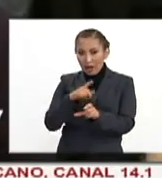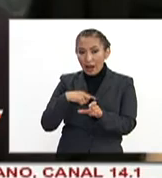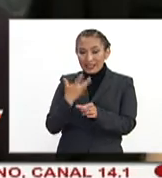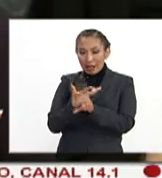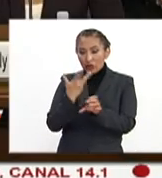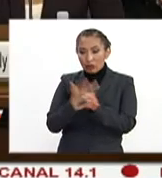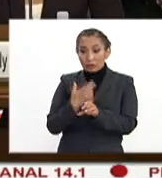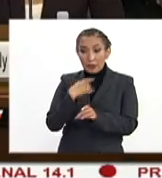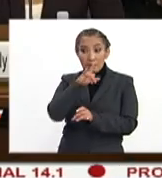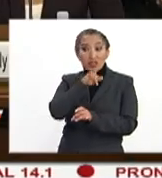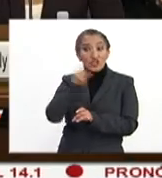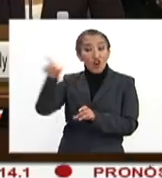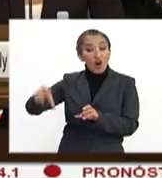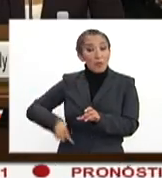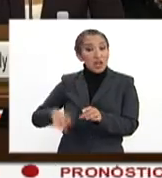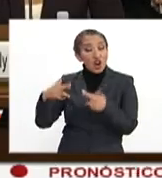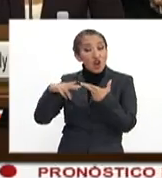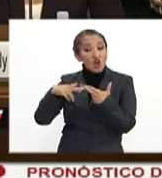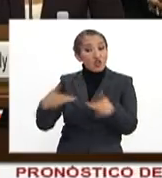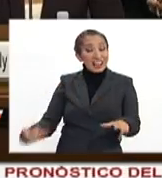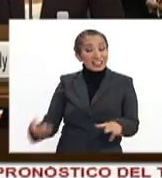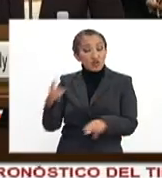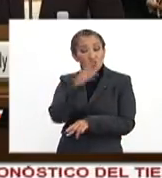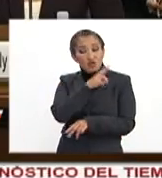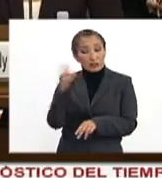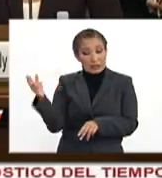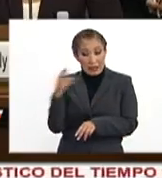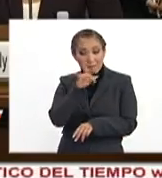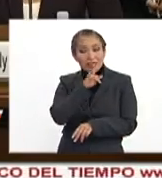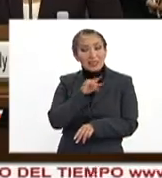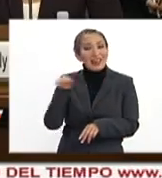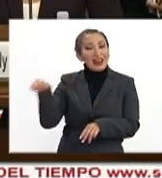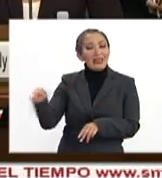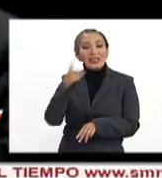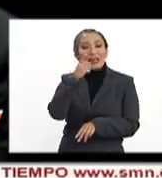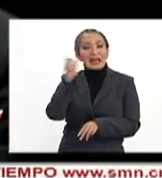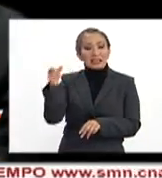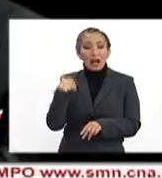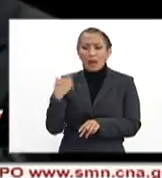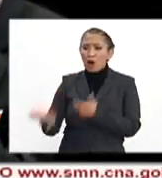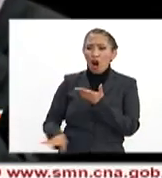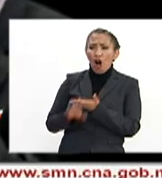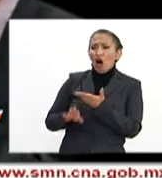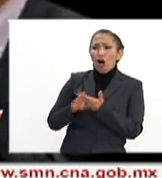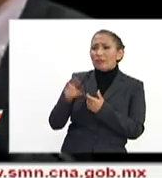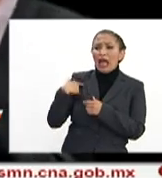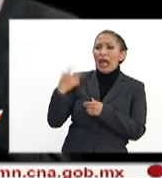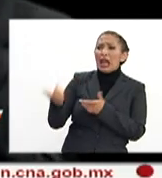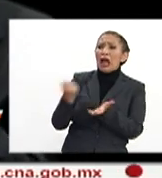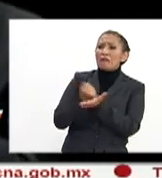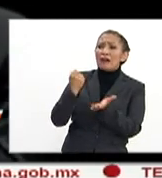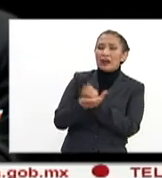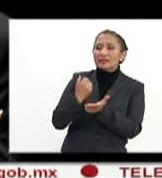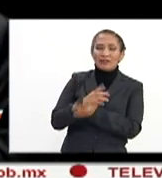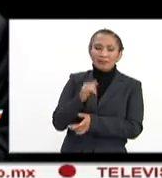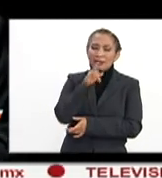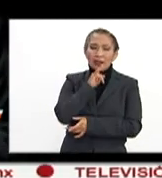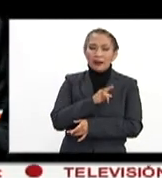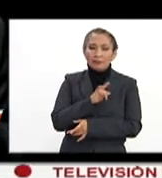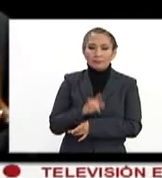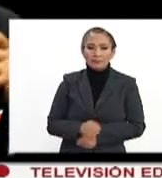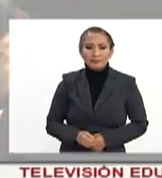mintió sobre su relación con el gobierno de Rusia. Además, advirtió sobre el riesgo de que fuera chantajeado por el Kremlin.